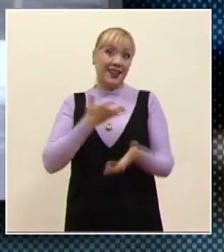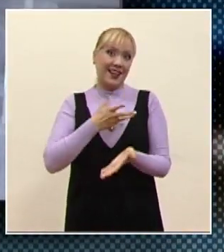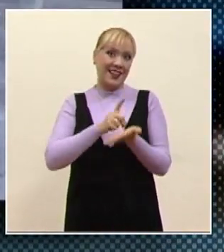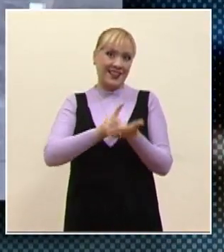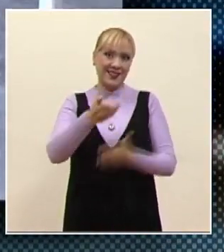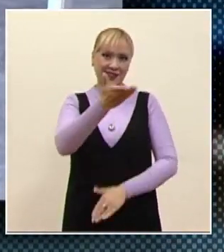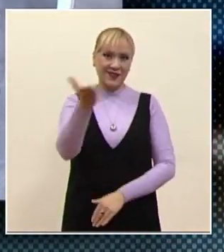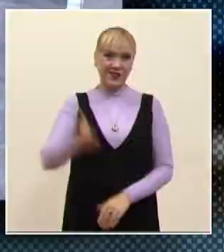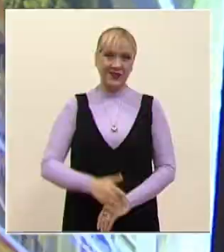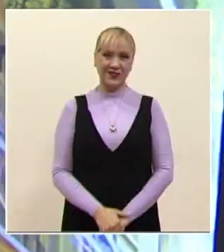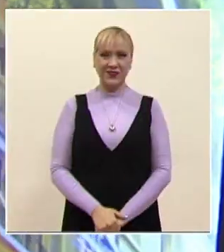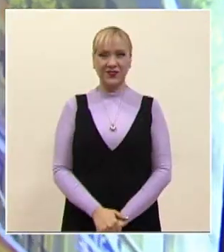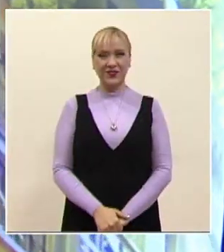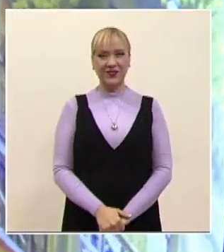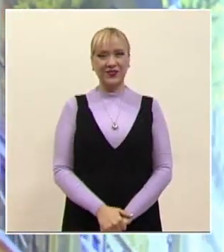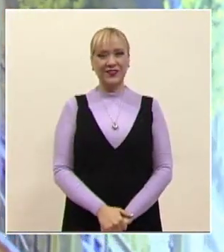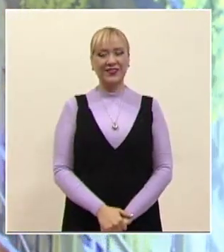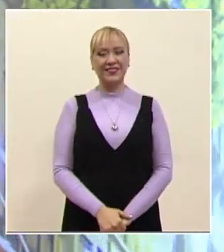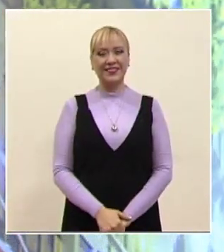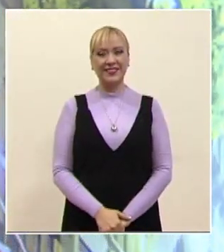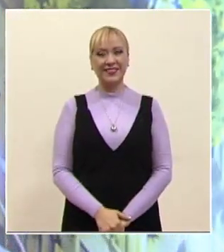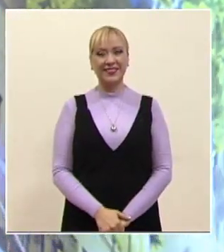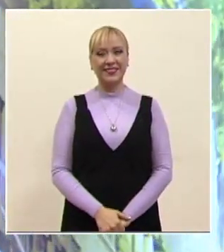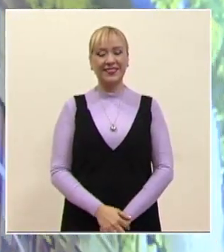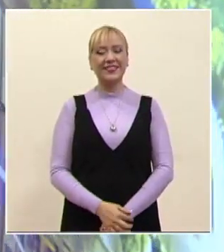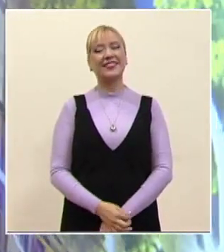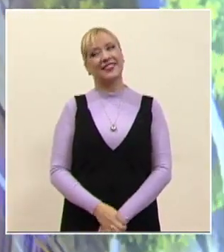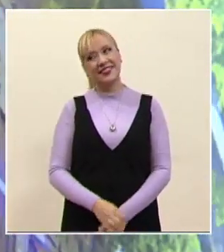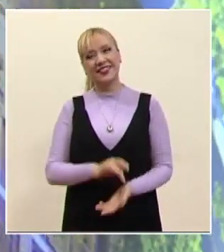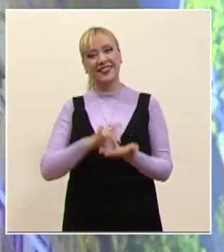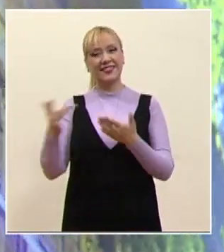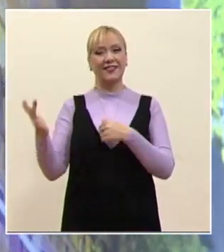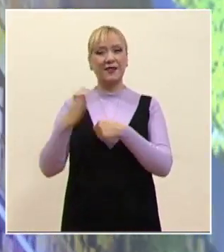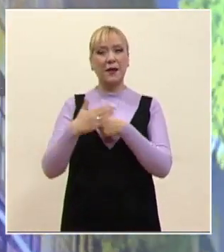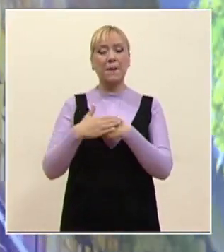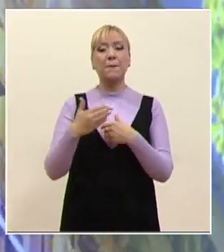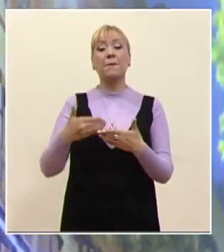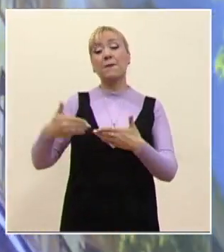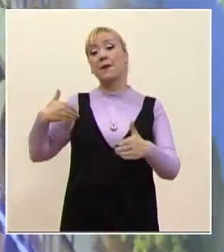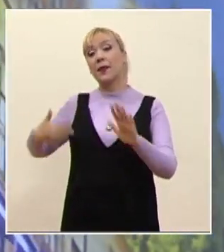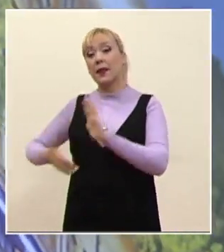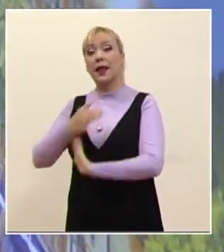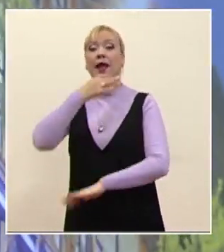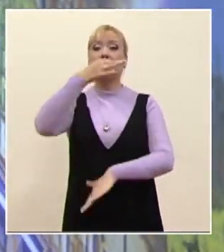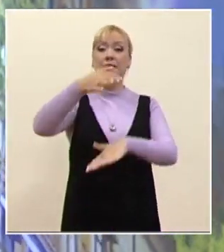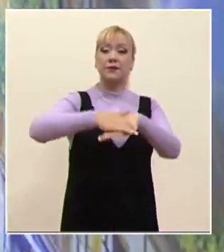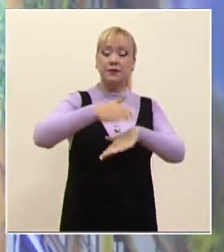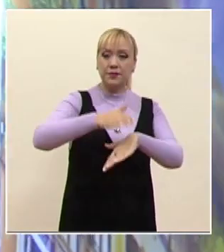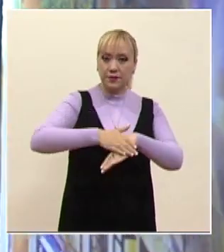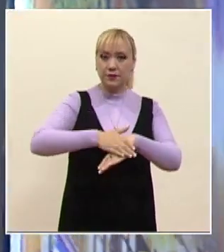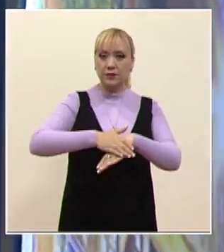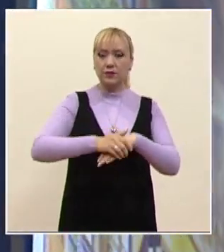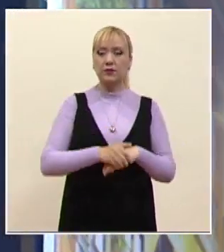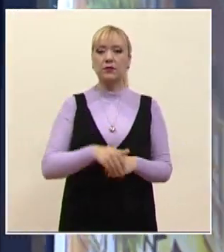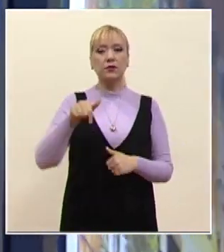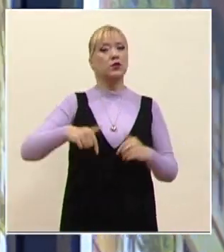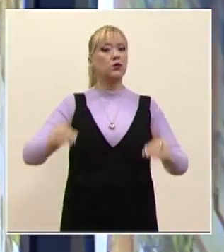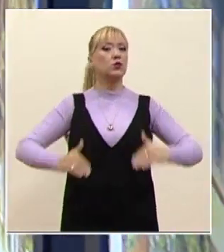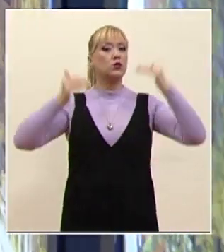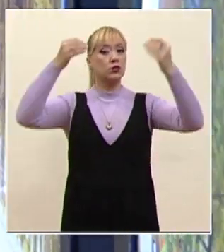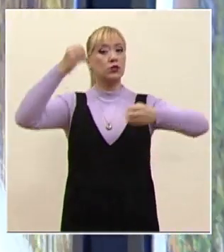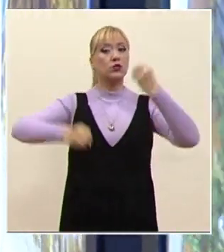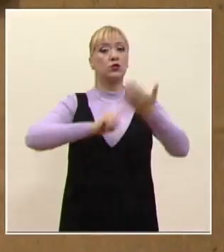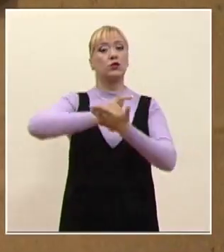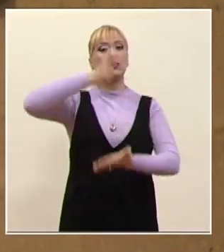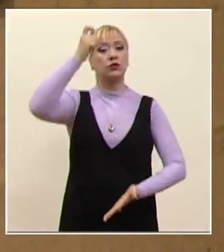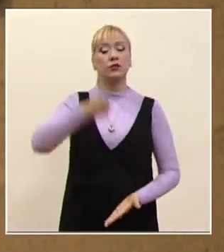Daza. Gracias a Jesús, y antes de despedirnos le informamos, La Suprema Corte dio a